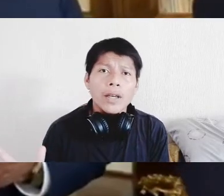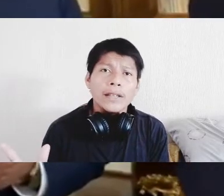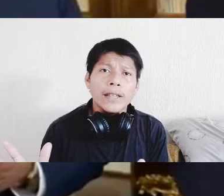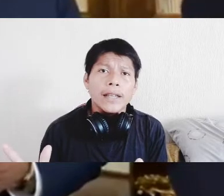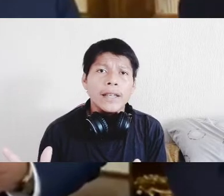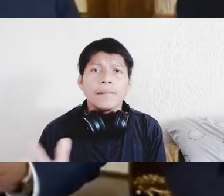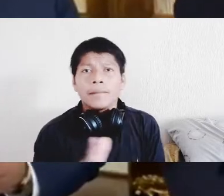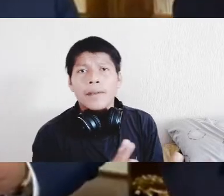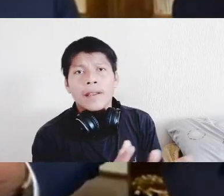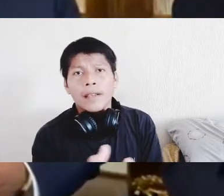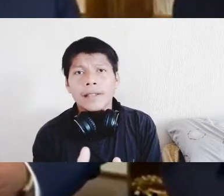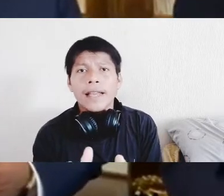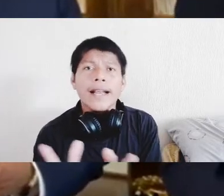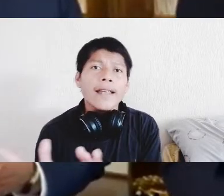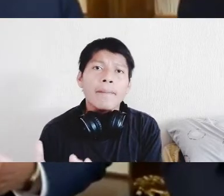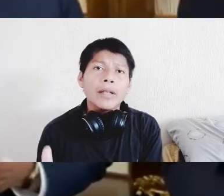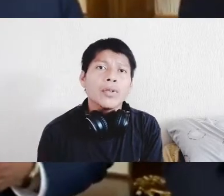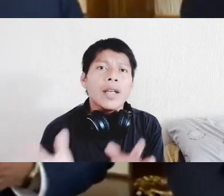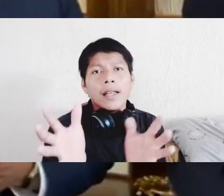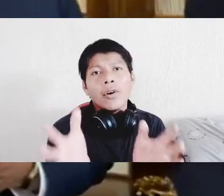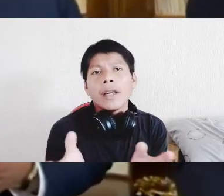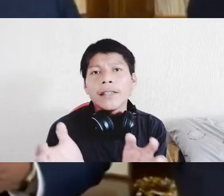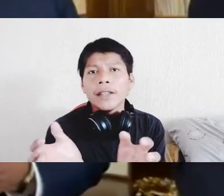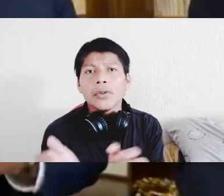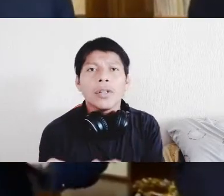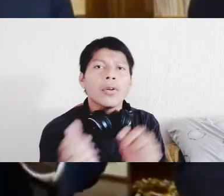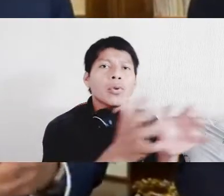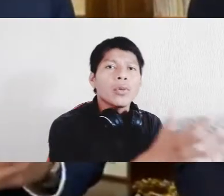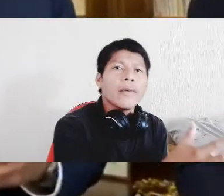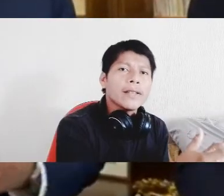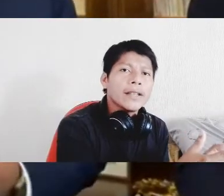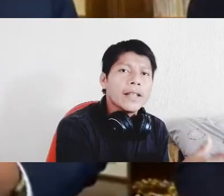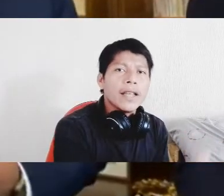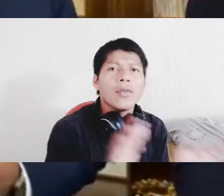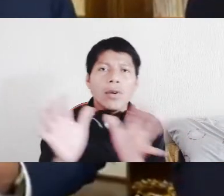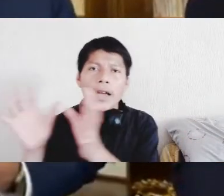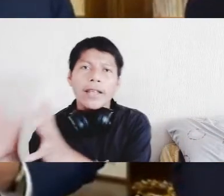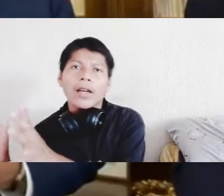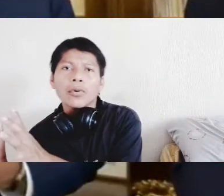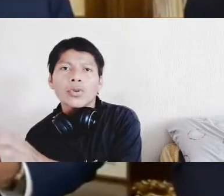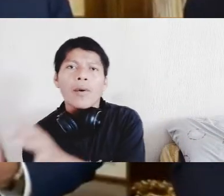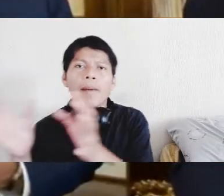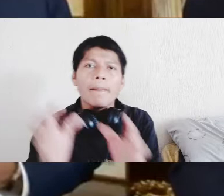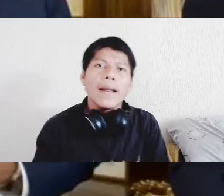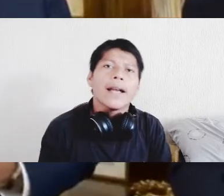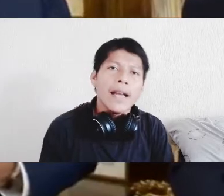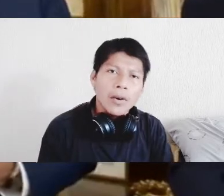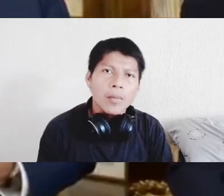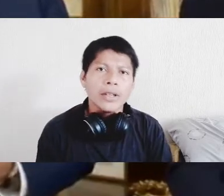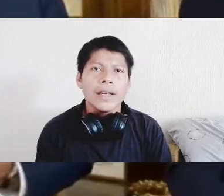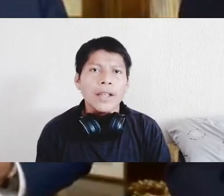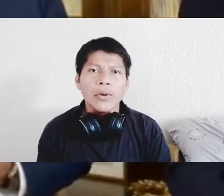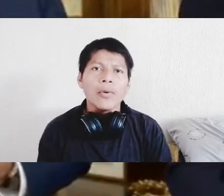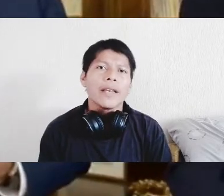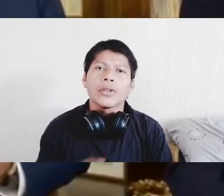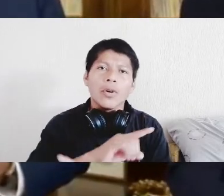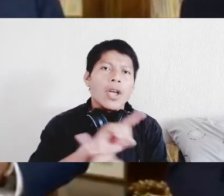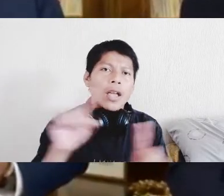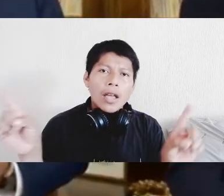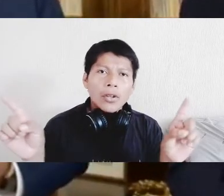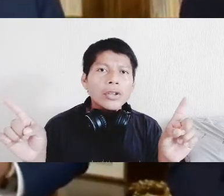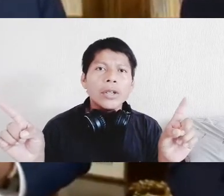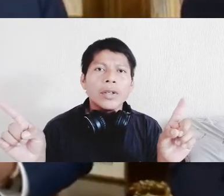movió a cada persona. Olga Sánchez Cordero, tú te vas al Senado. Adán Augusto, ven para acá como secretario de